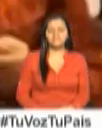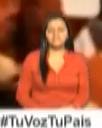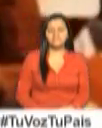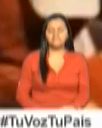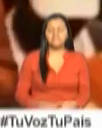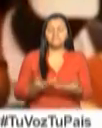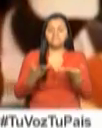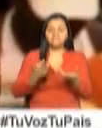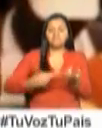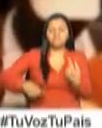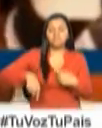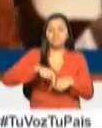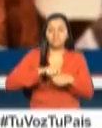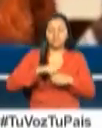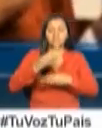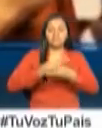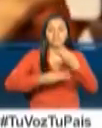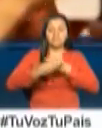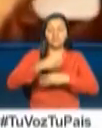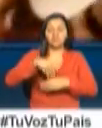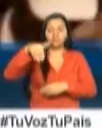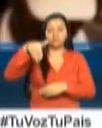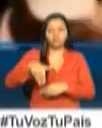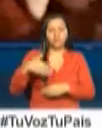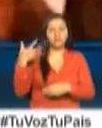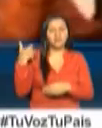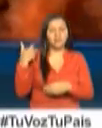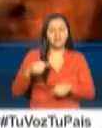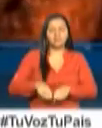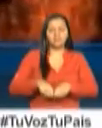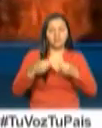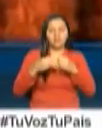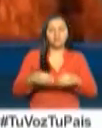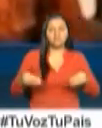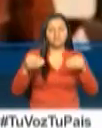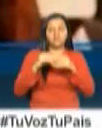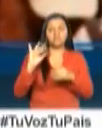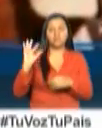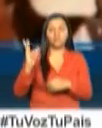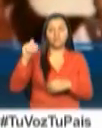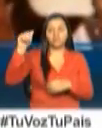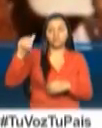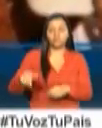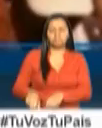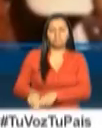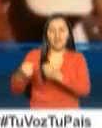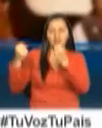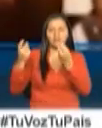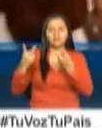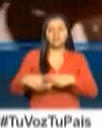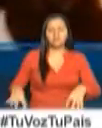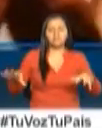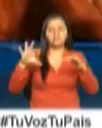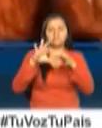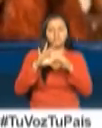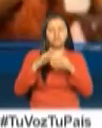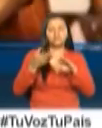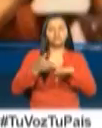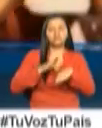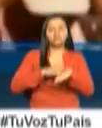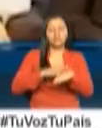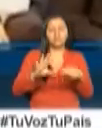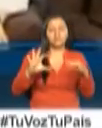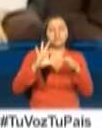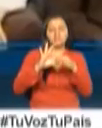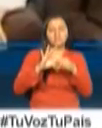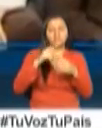Prácticamente destruir el Mercosur, desorganizar a toda la UNASUR, asumir una posición que llamo de neutralidad en relación a los BRICS, sin hacer